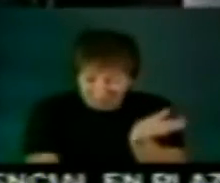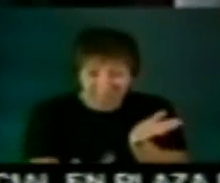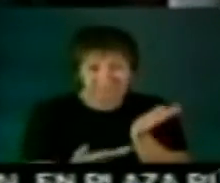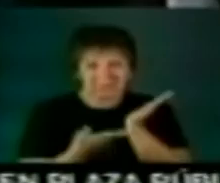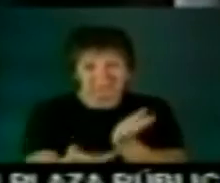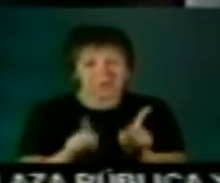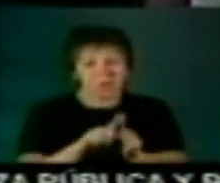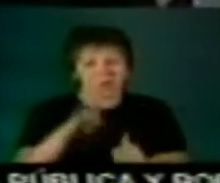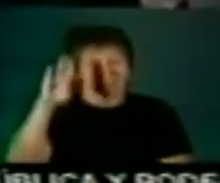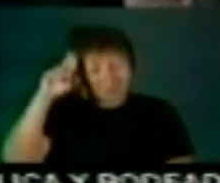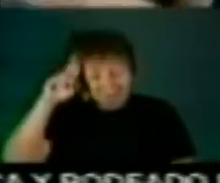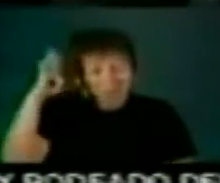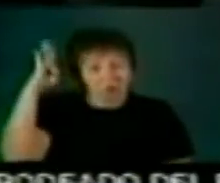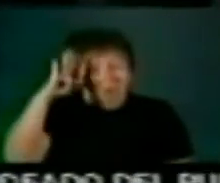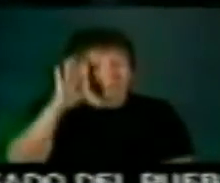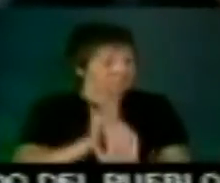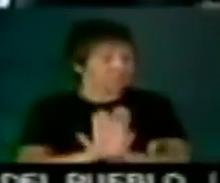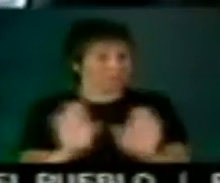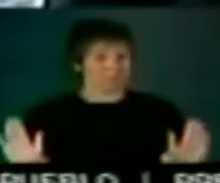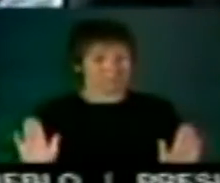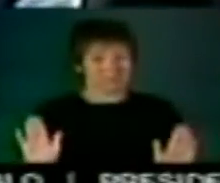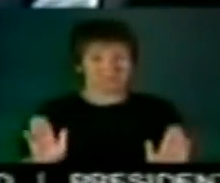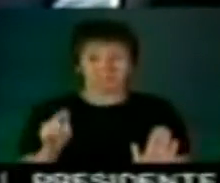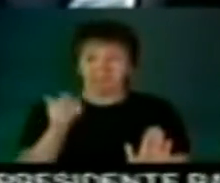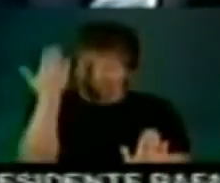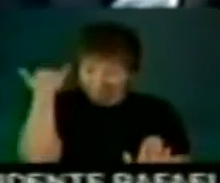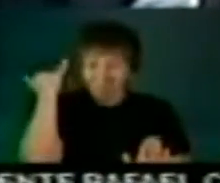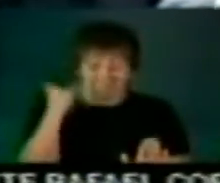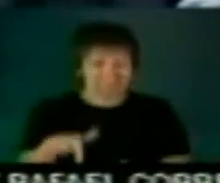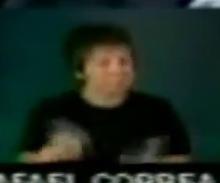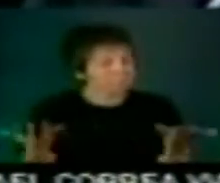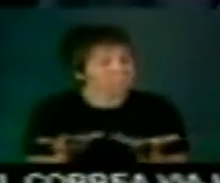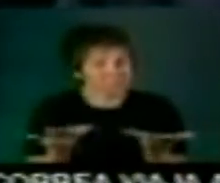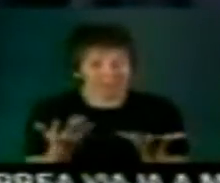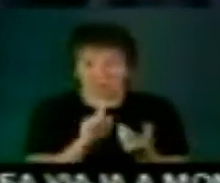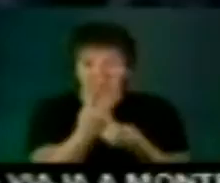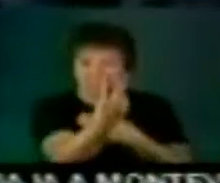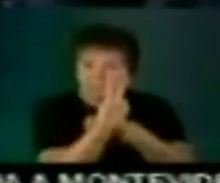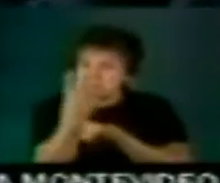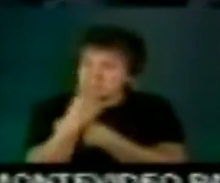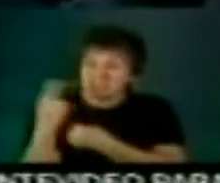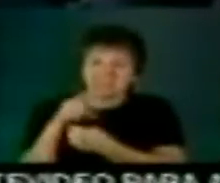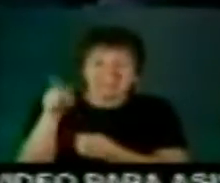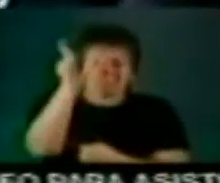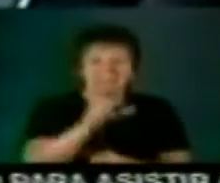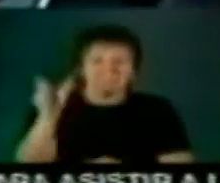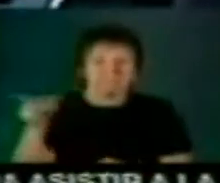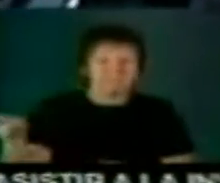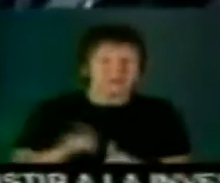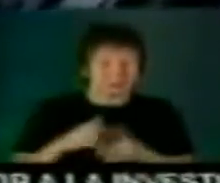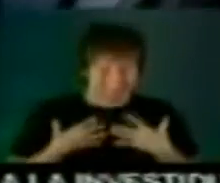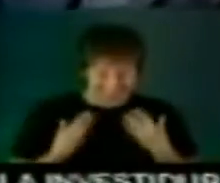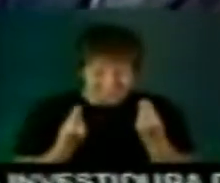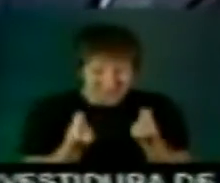país. Creo que en los últimos tiempos estas presencias tienen un significado mucho más